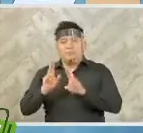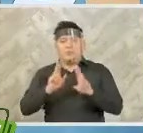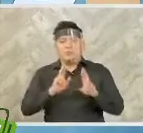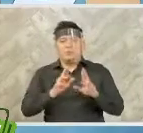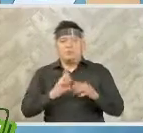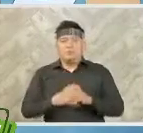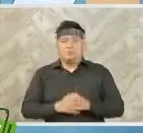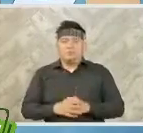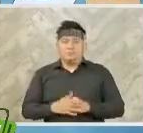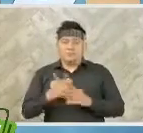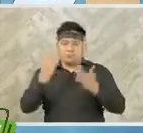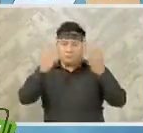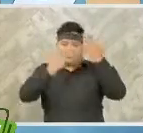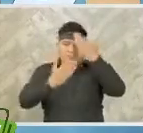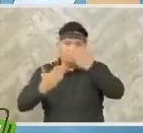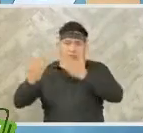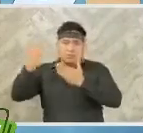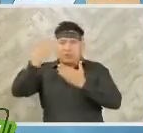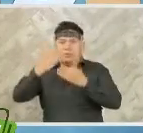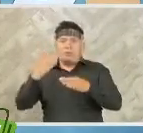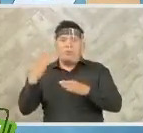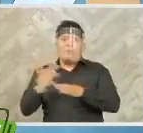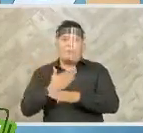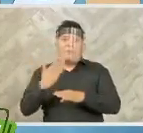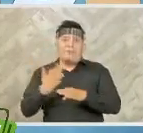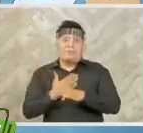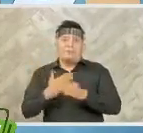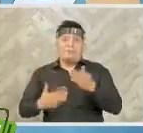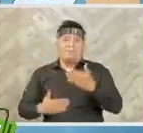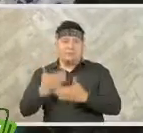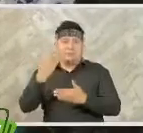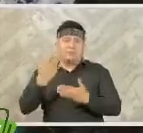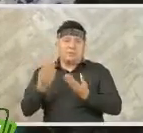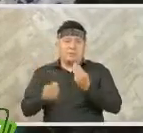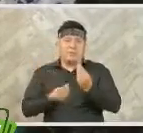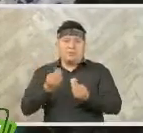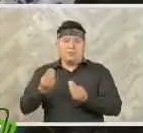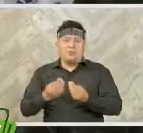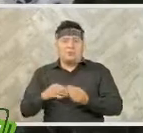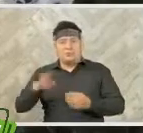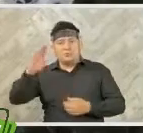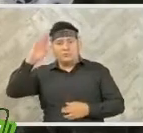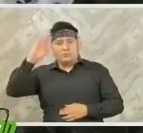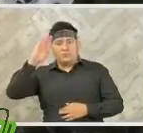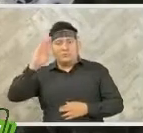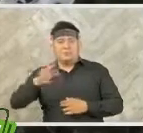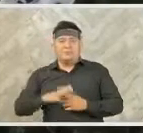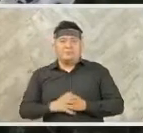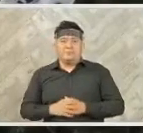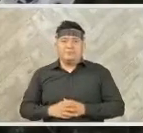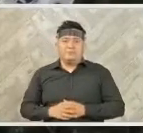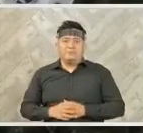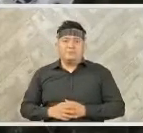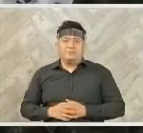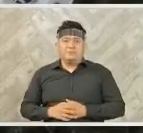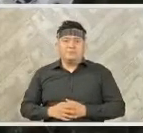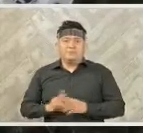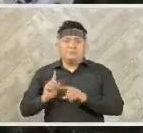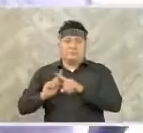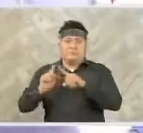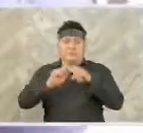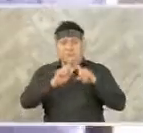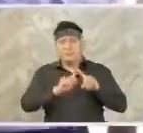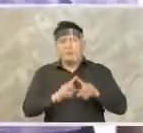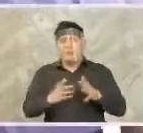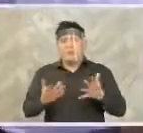sectores, de los análisis de las diferentes problemáticas, empezar a realizar tanto con policía, en especial las diferentes